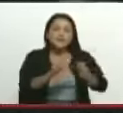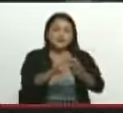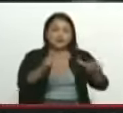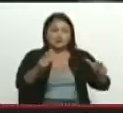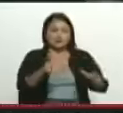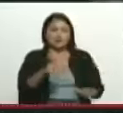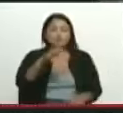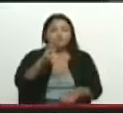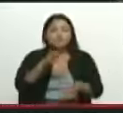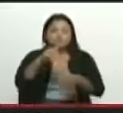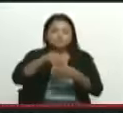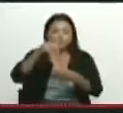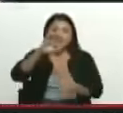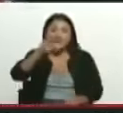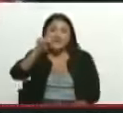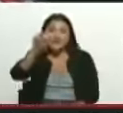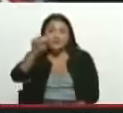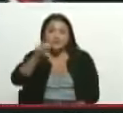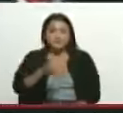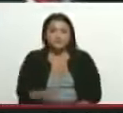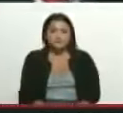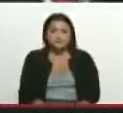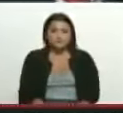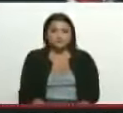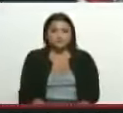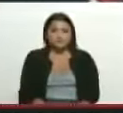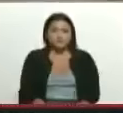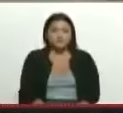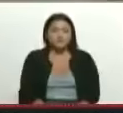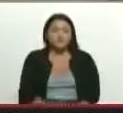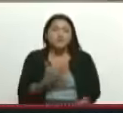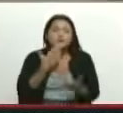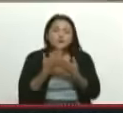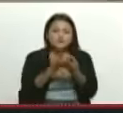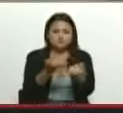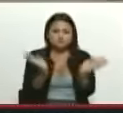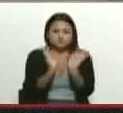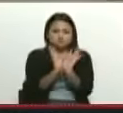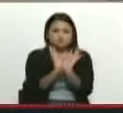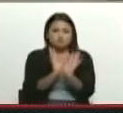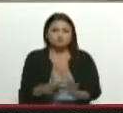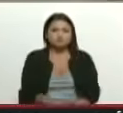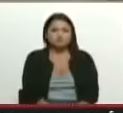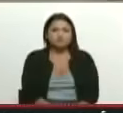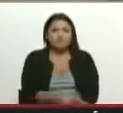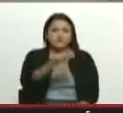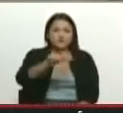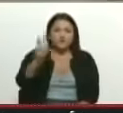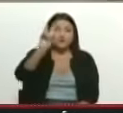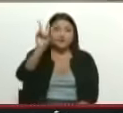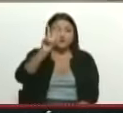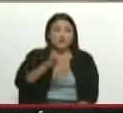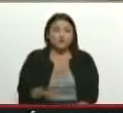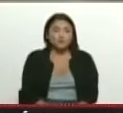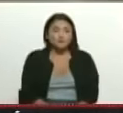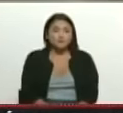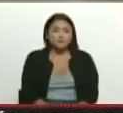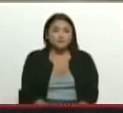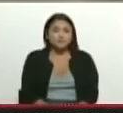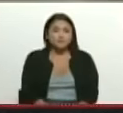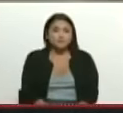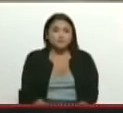del Consejo Nacional Electoral. Muchas gracias a todo el pueblo de Venezuela y